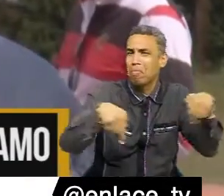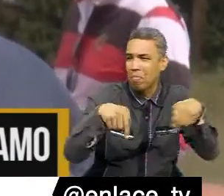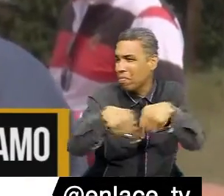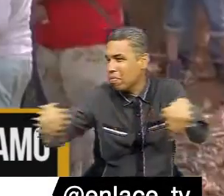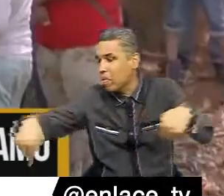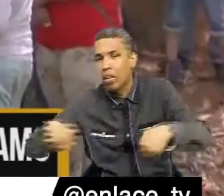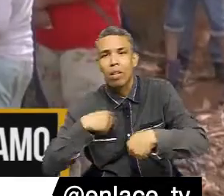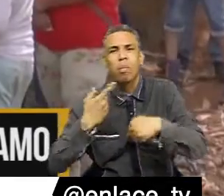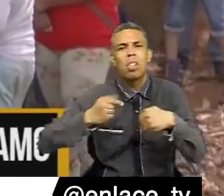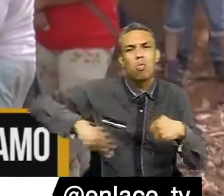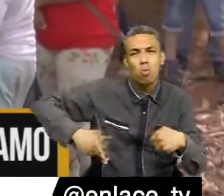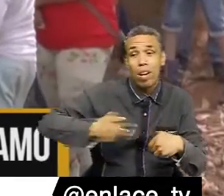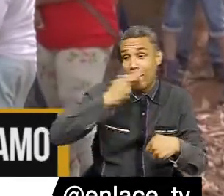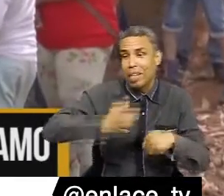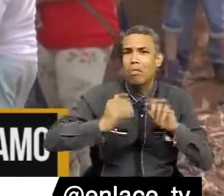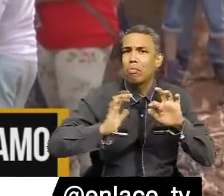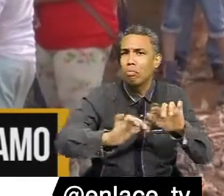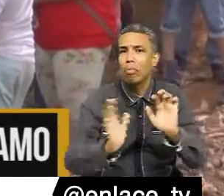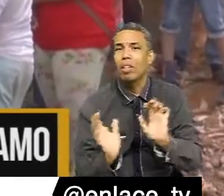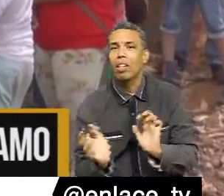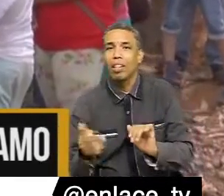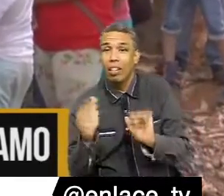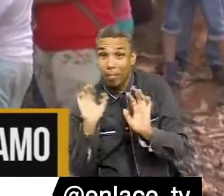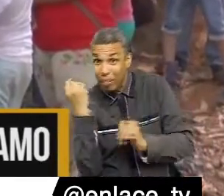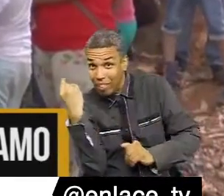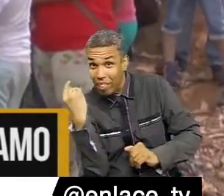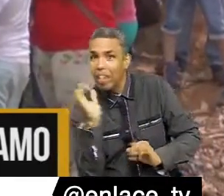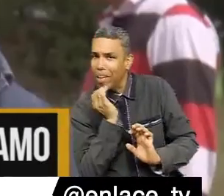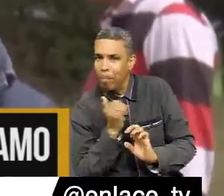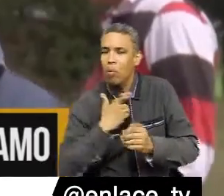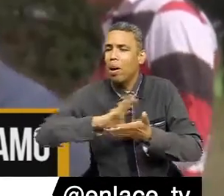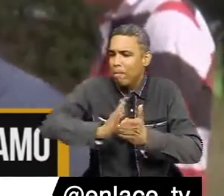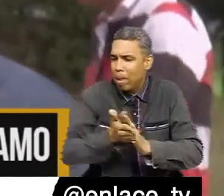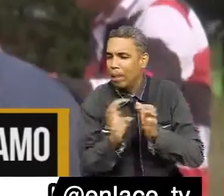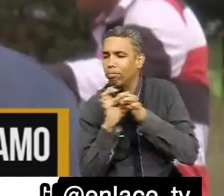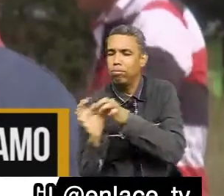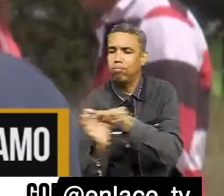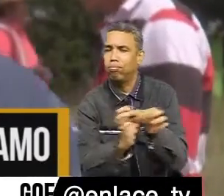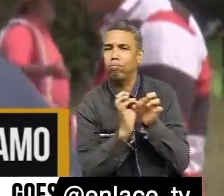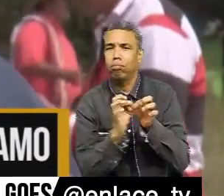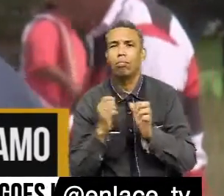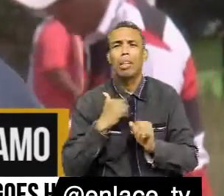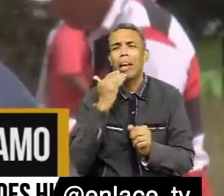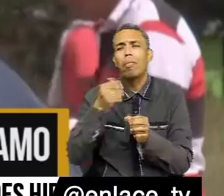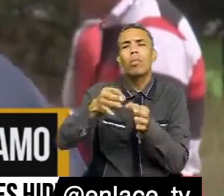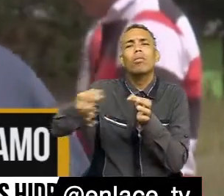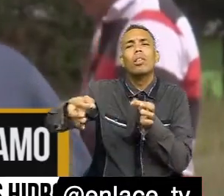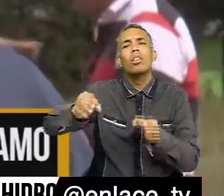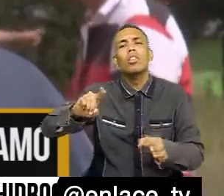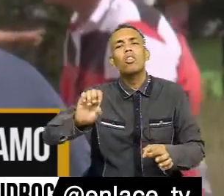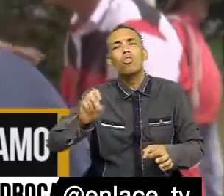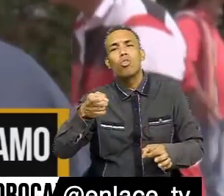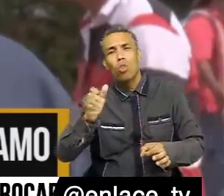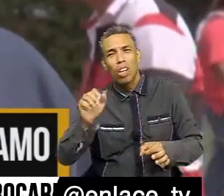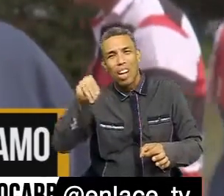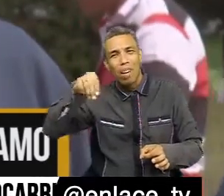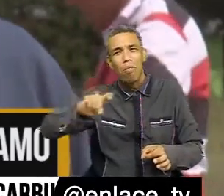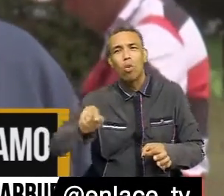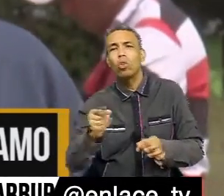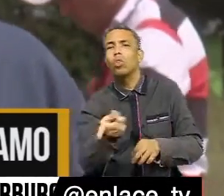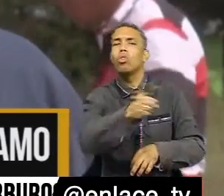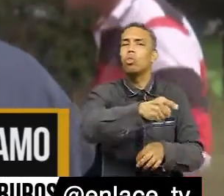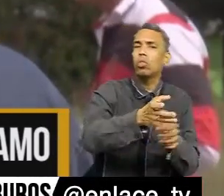se justifica este trato a la comunidad. La problemática de Sogamoso es la misma problemática del centro. Estamos en la misma situación.